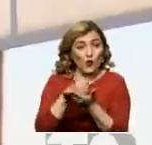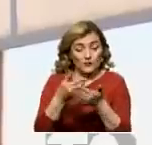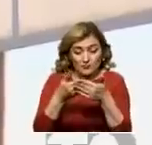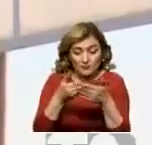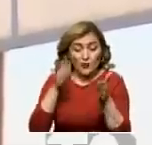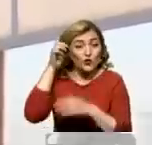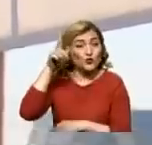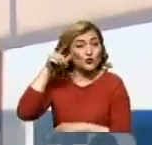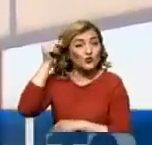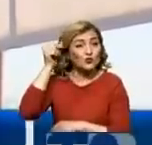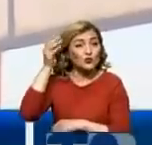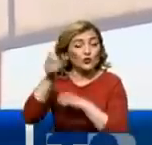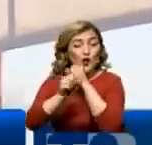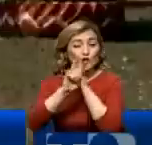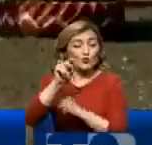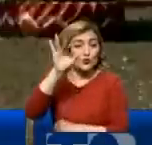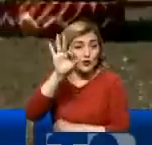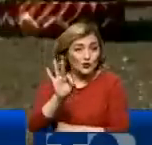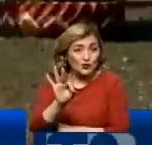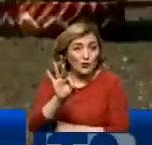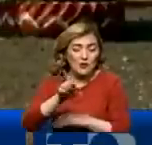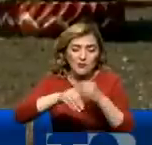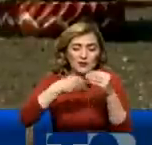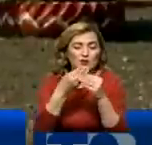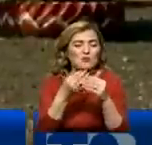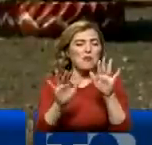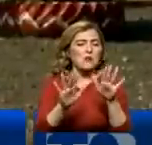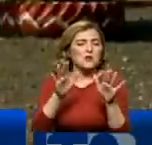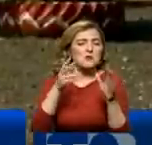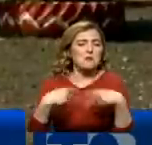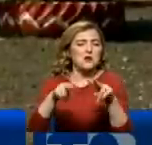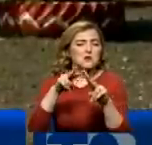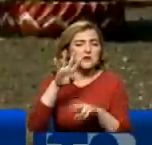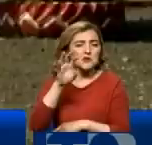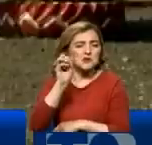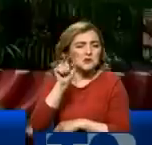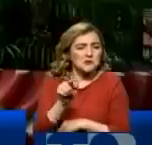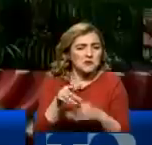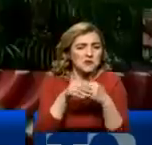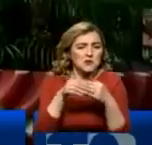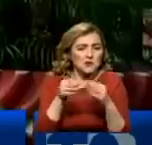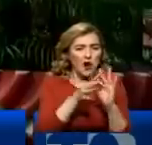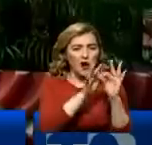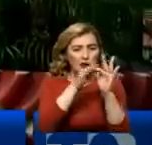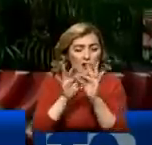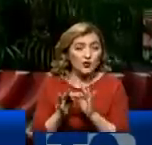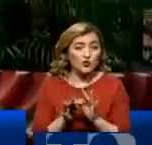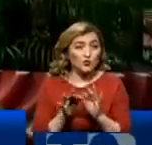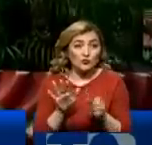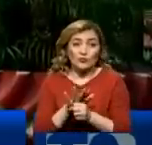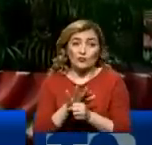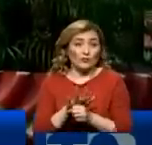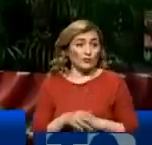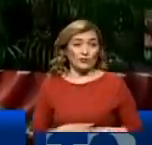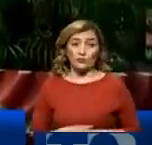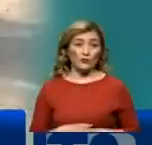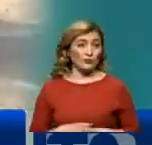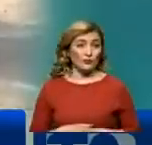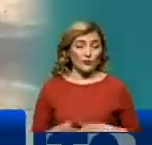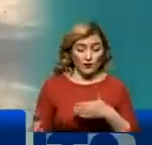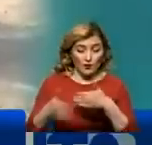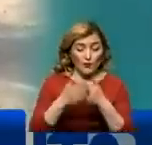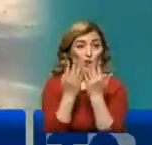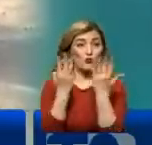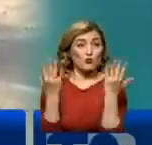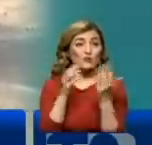reaperturadas por el gobierno en 2019. Se invirtieron cerca de $40,000 para su readecuación, pero no fue suficiente. El cerramiento